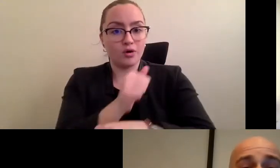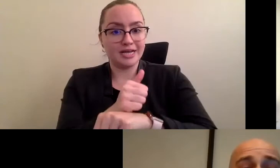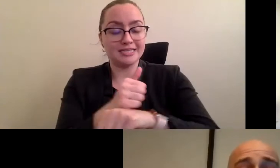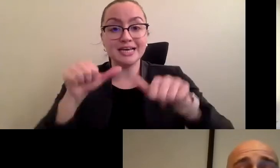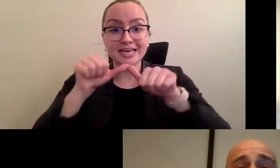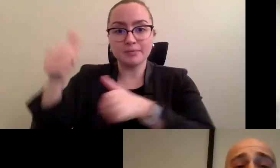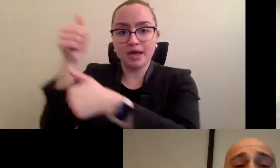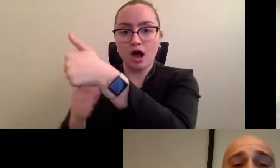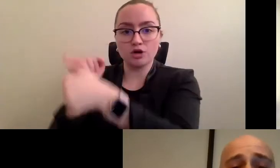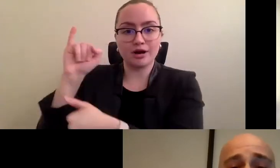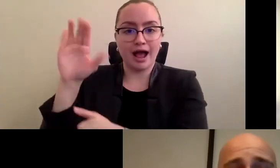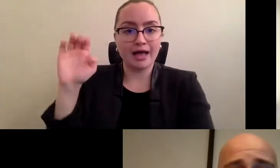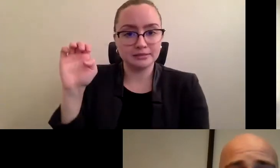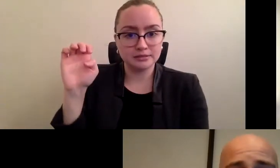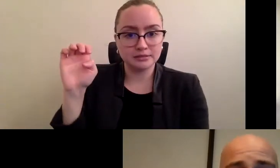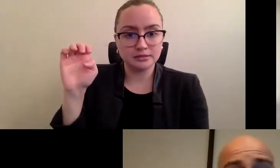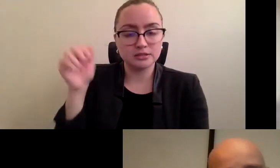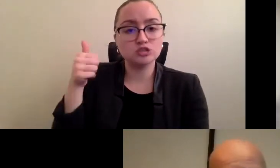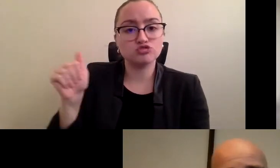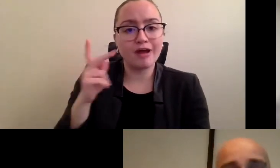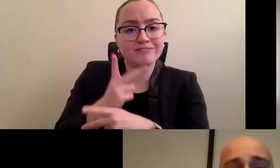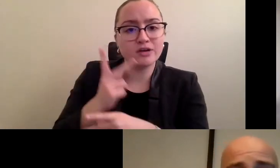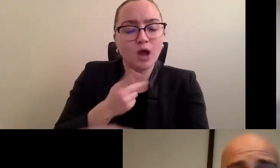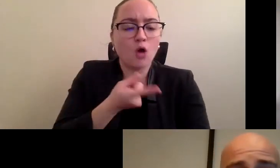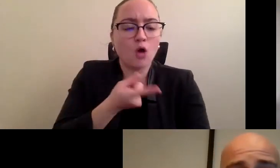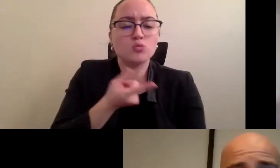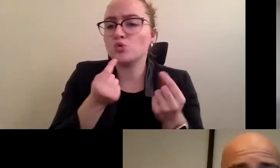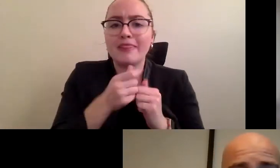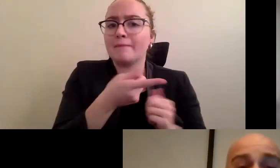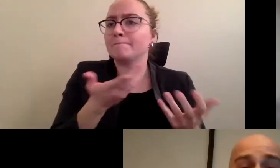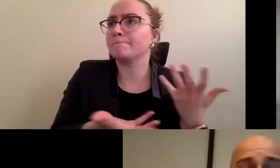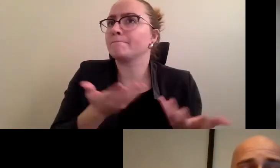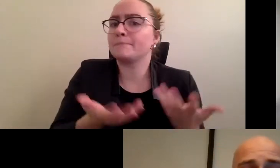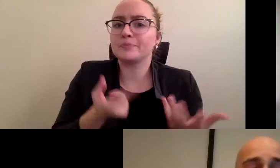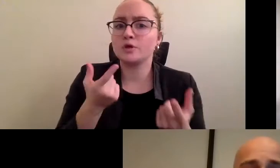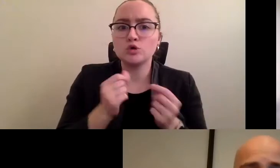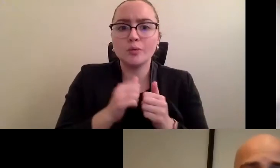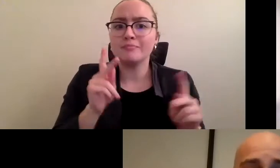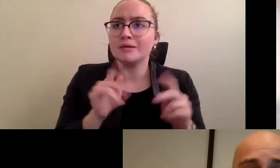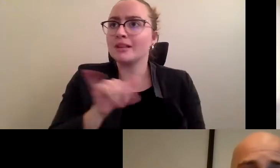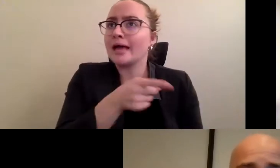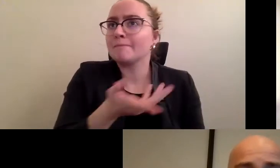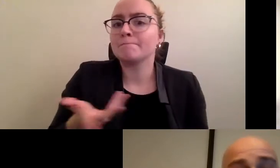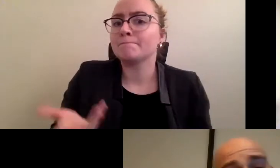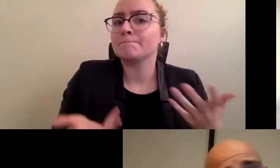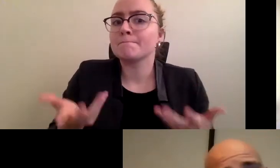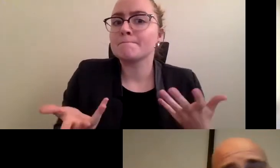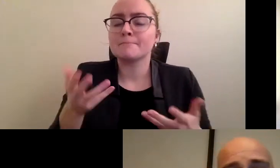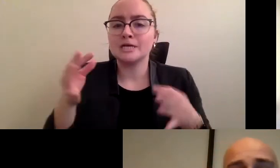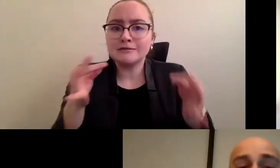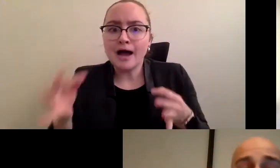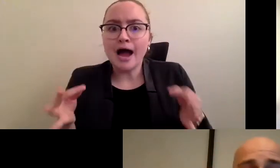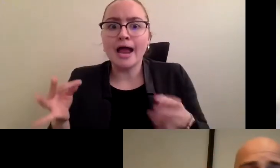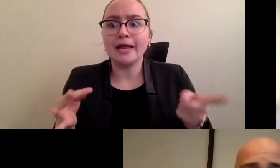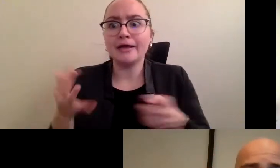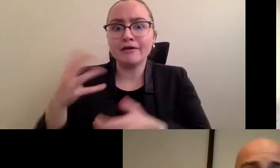USCIS dejó su caso en pausa mientras que ellos estaban decidiendo qué iban